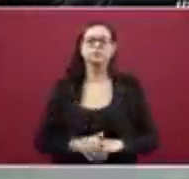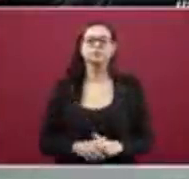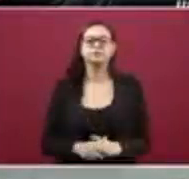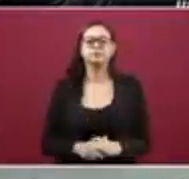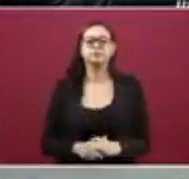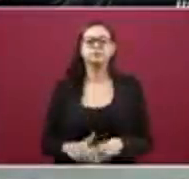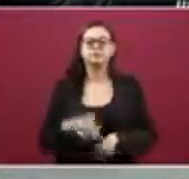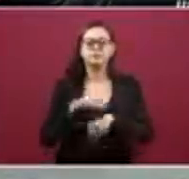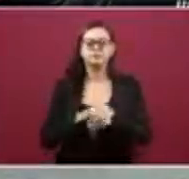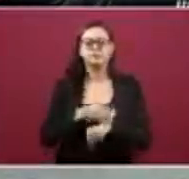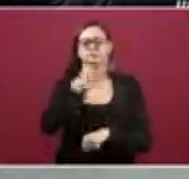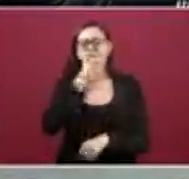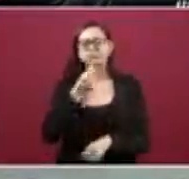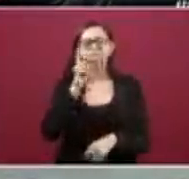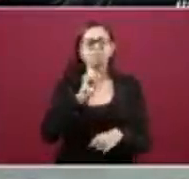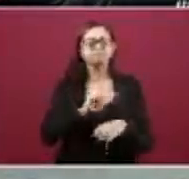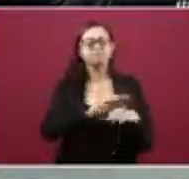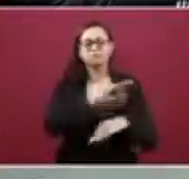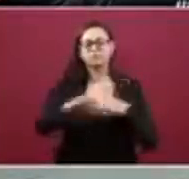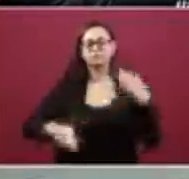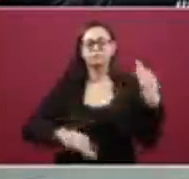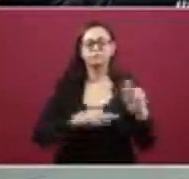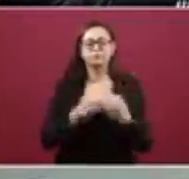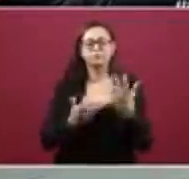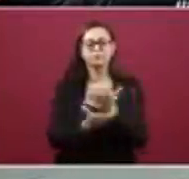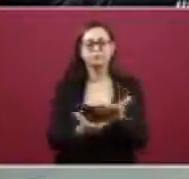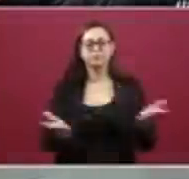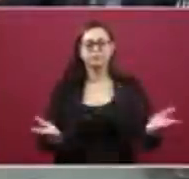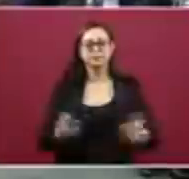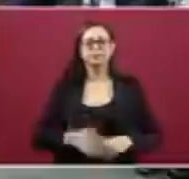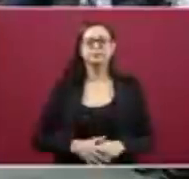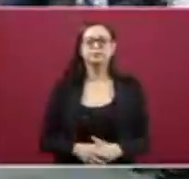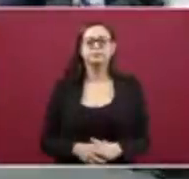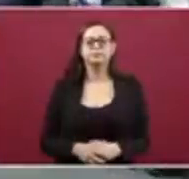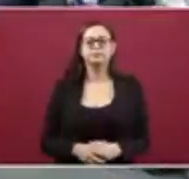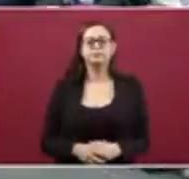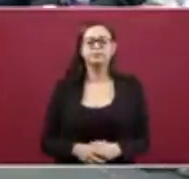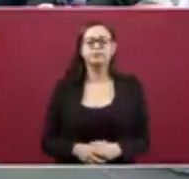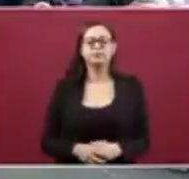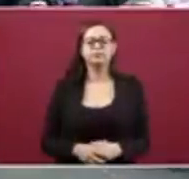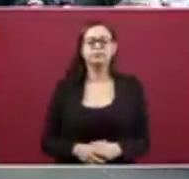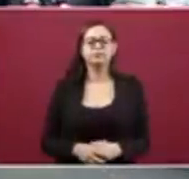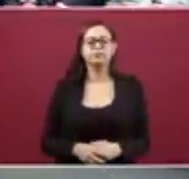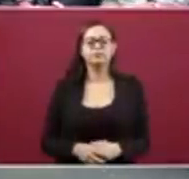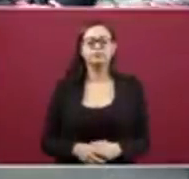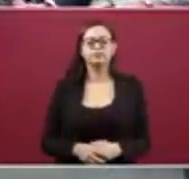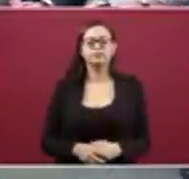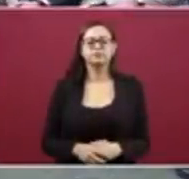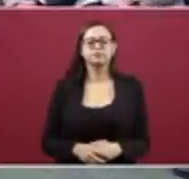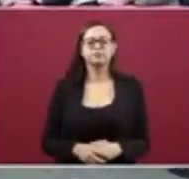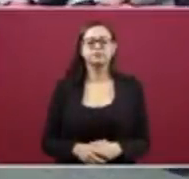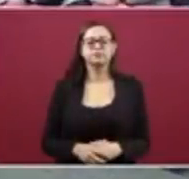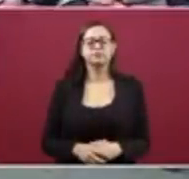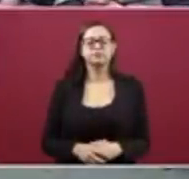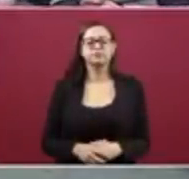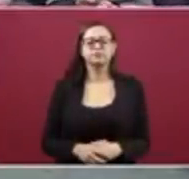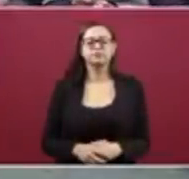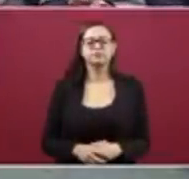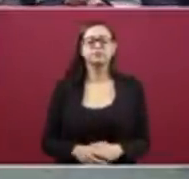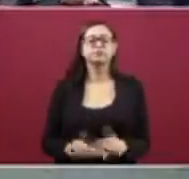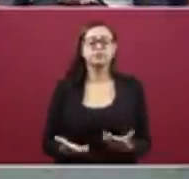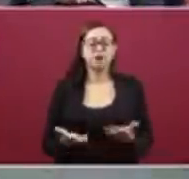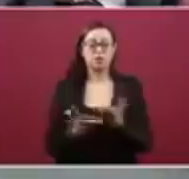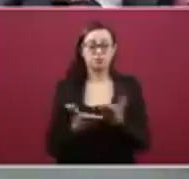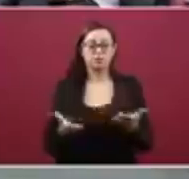y amigos todos informó a ustedes y a la población en